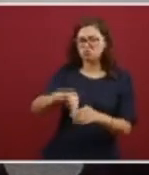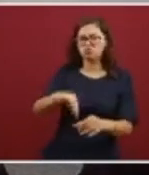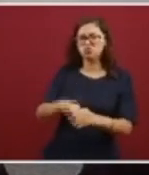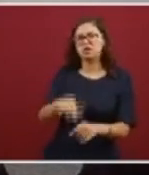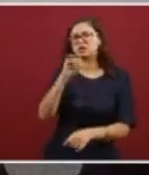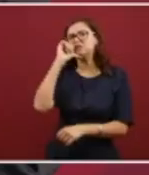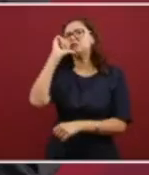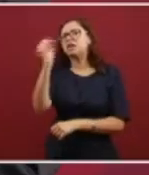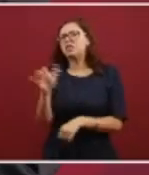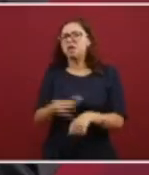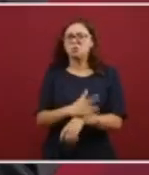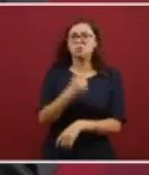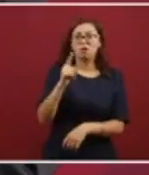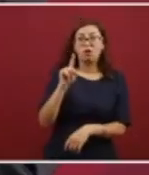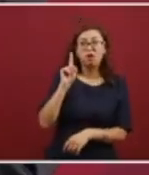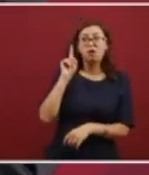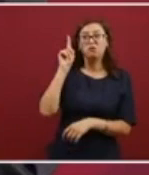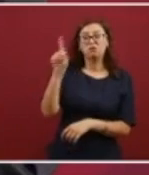valores.